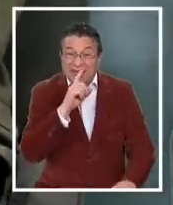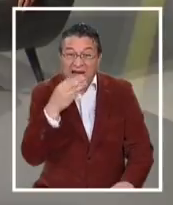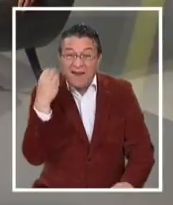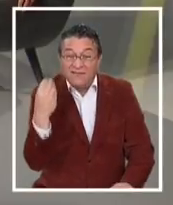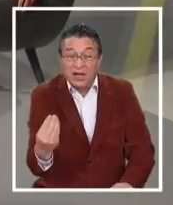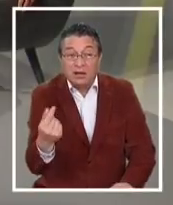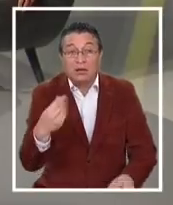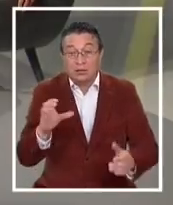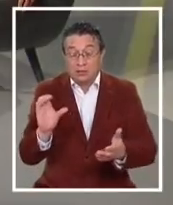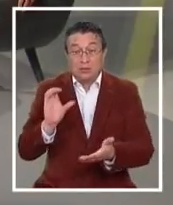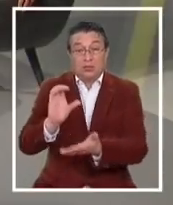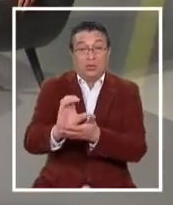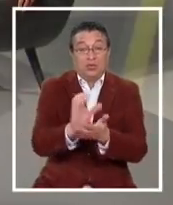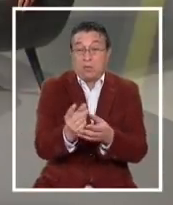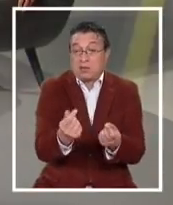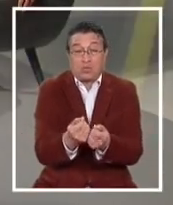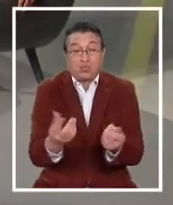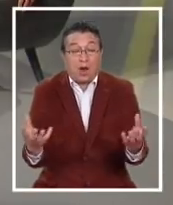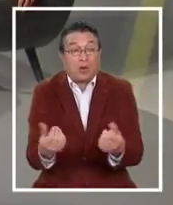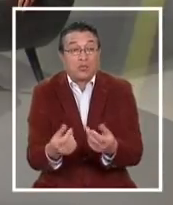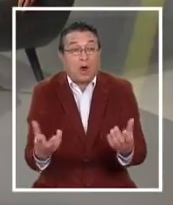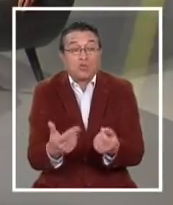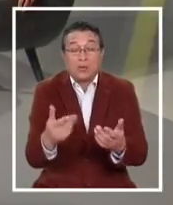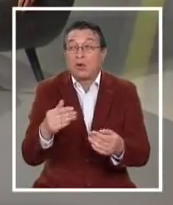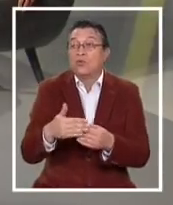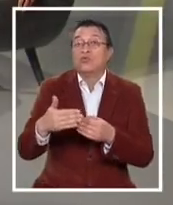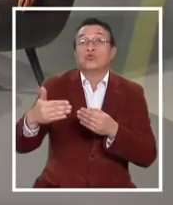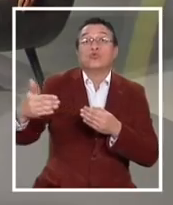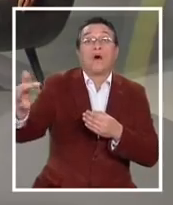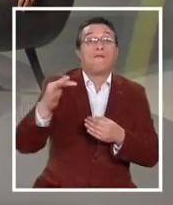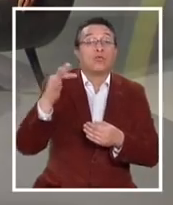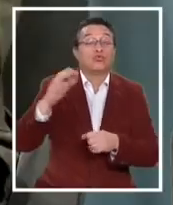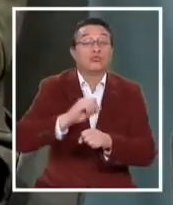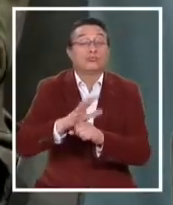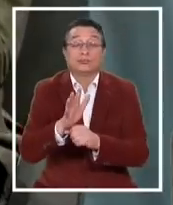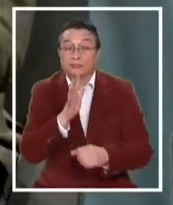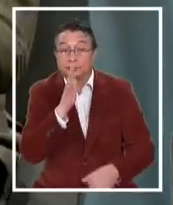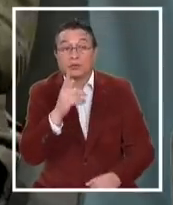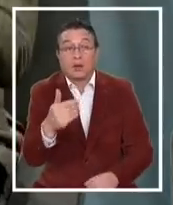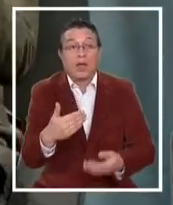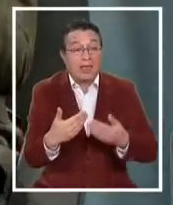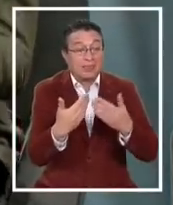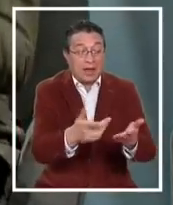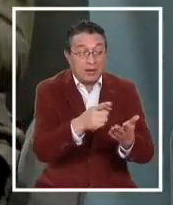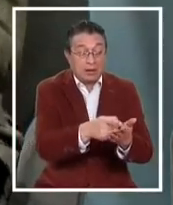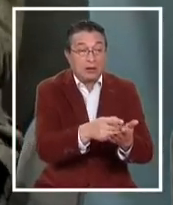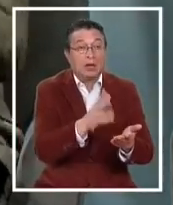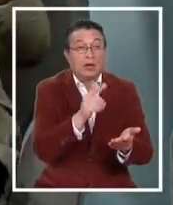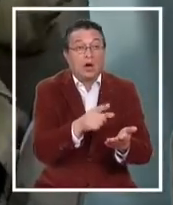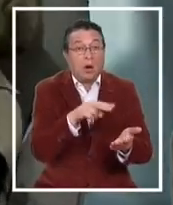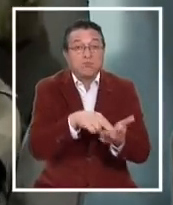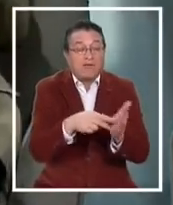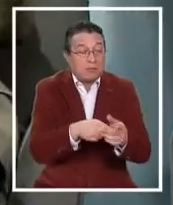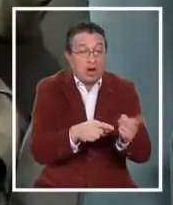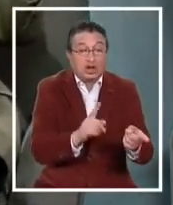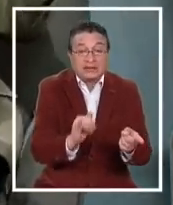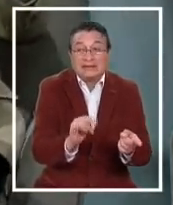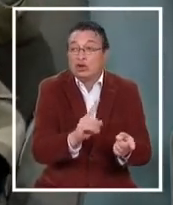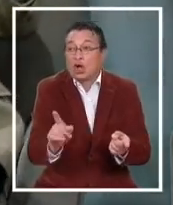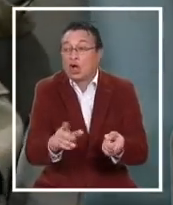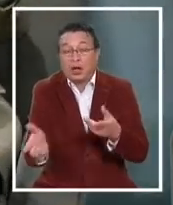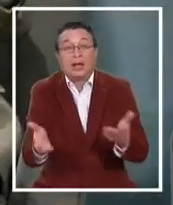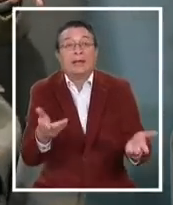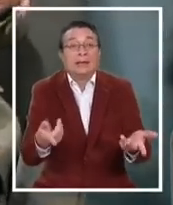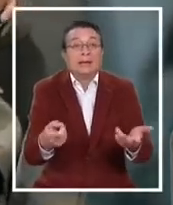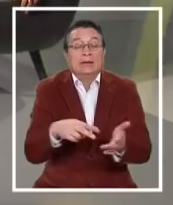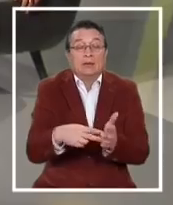cuando los recursos son siempre escasos y no sabemos hasta dónde va a llegar la crisis, darle a quien no necesariamente hoy está en problemas, porque ese es el fondo